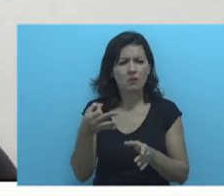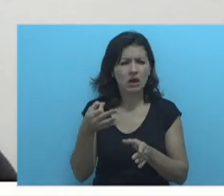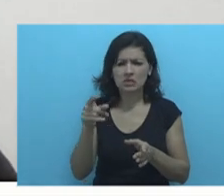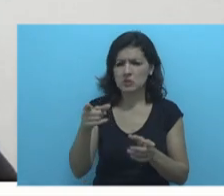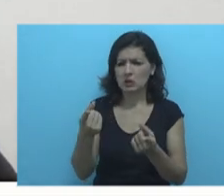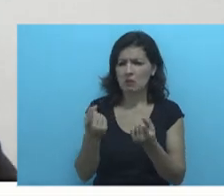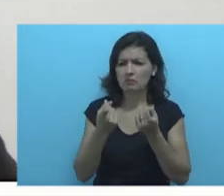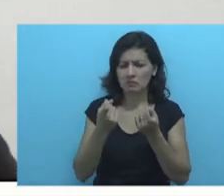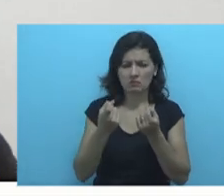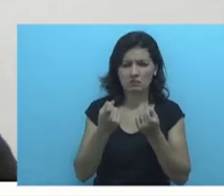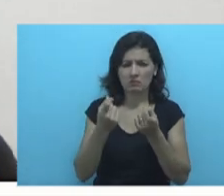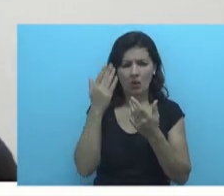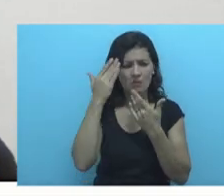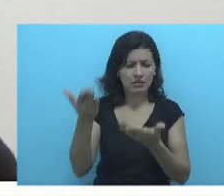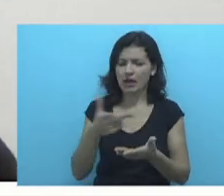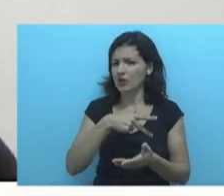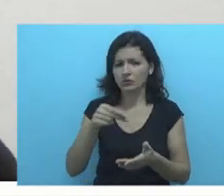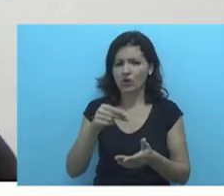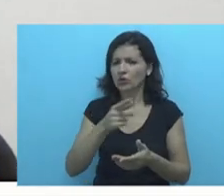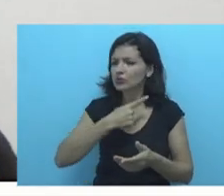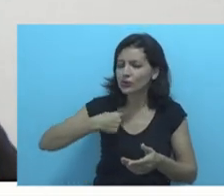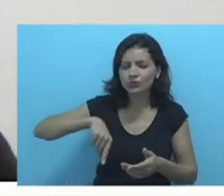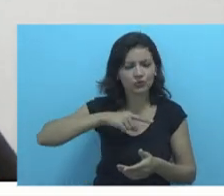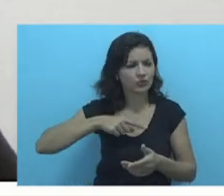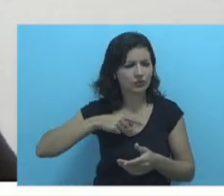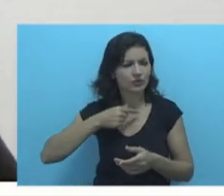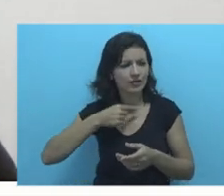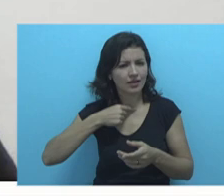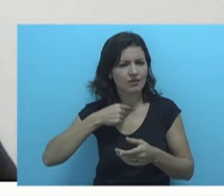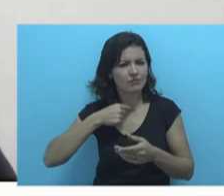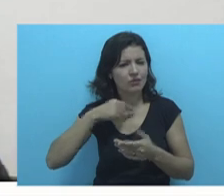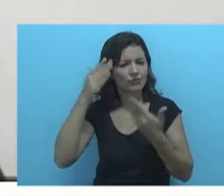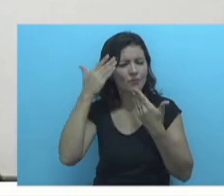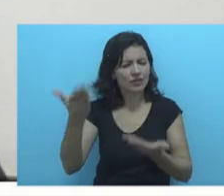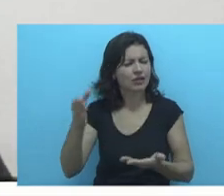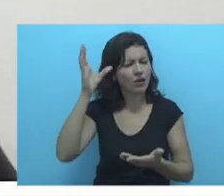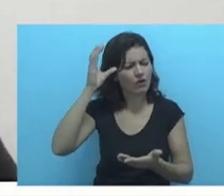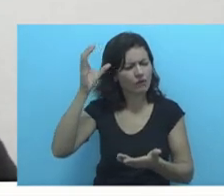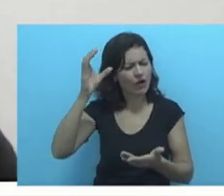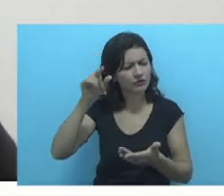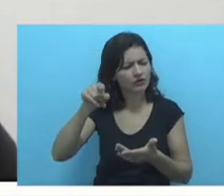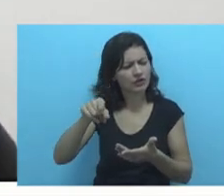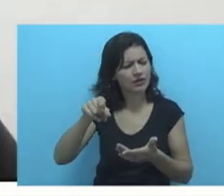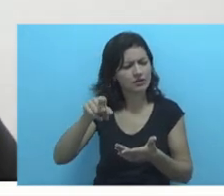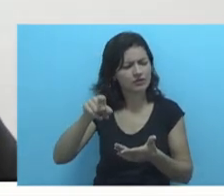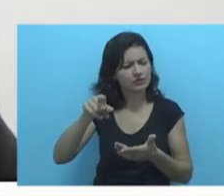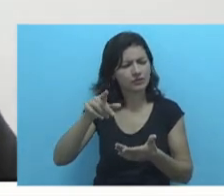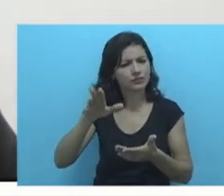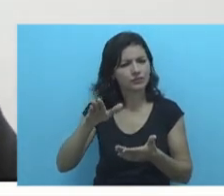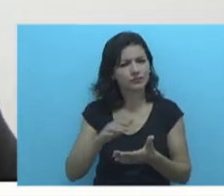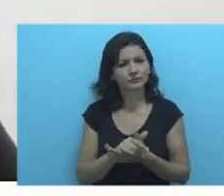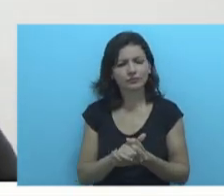homenajes, sino que somos nosotros los que precisamos evocarlos. Y en